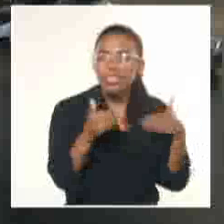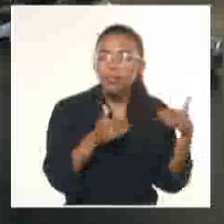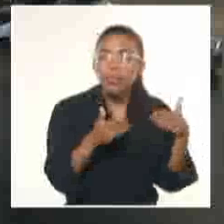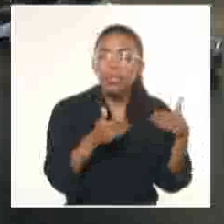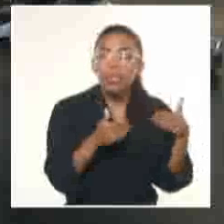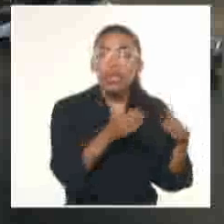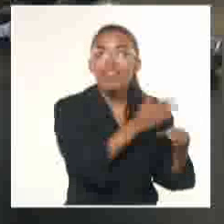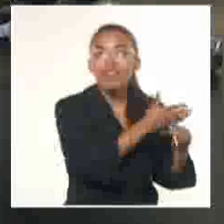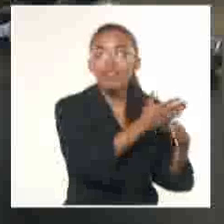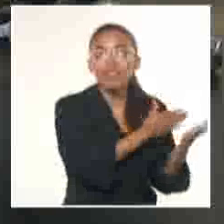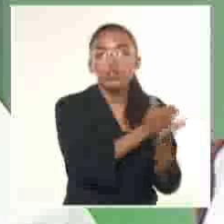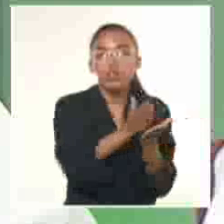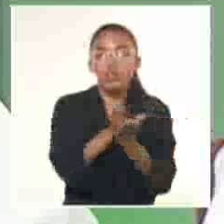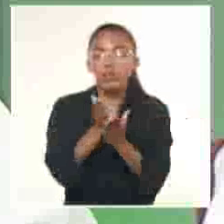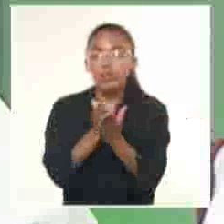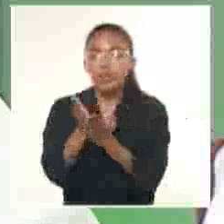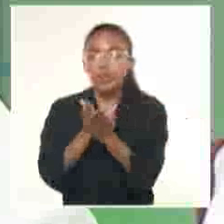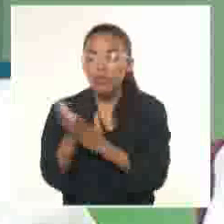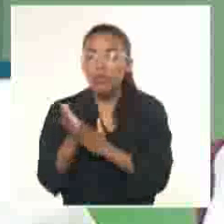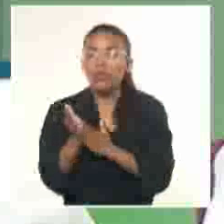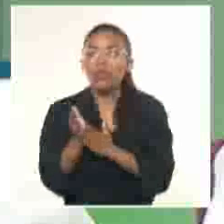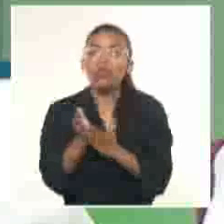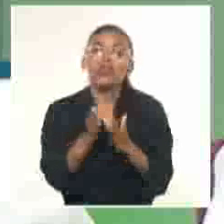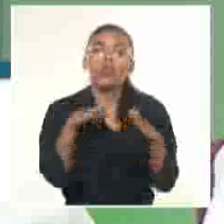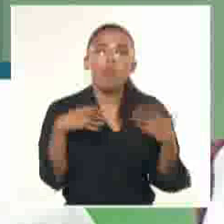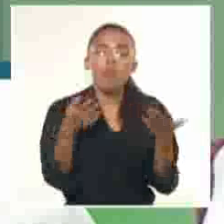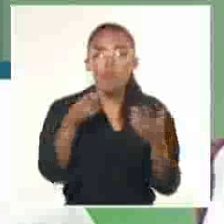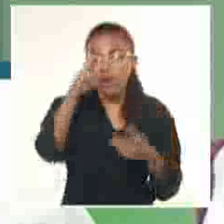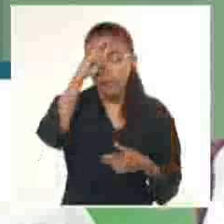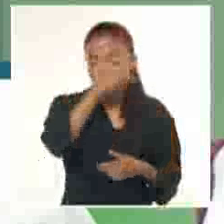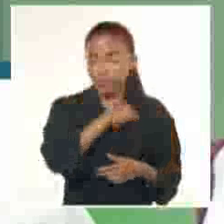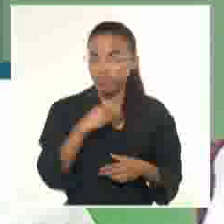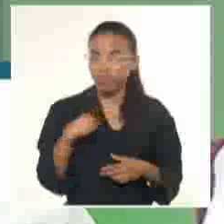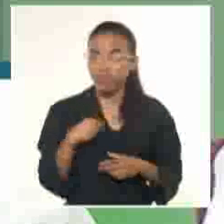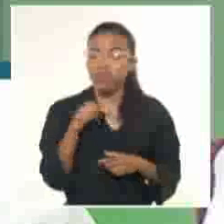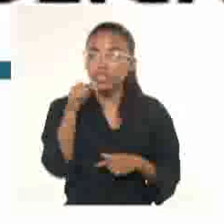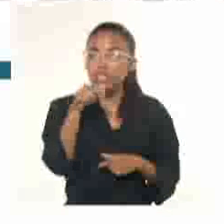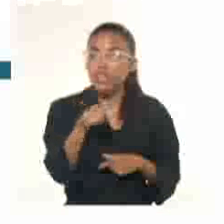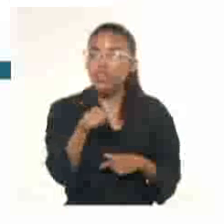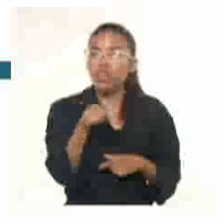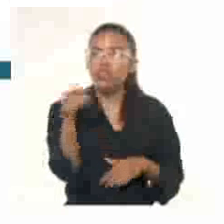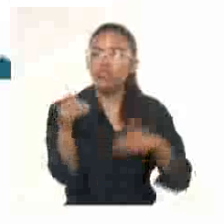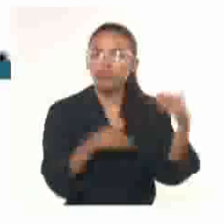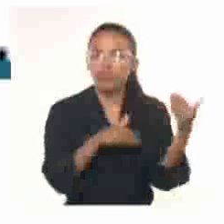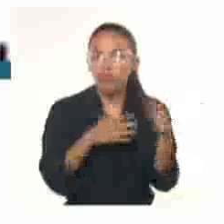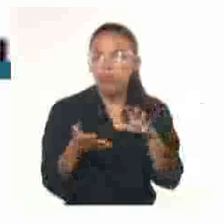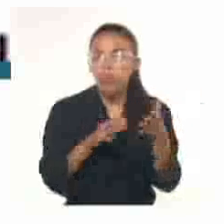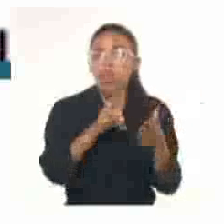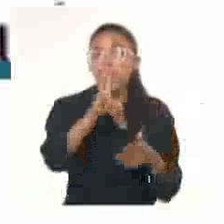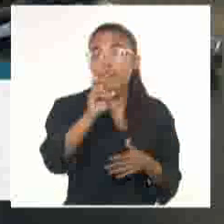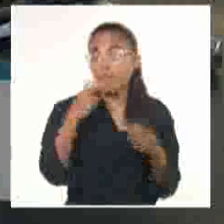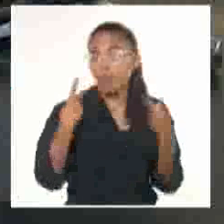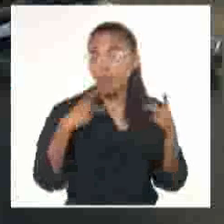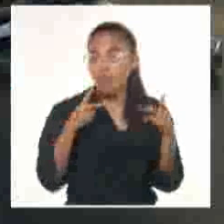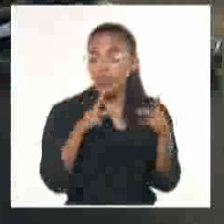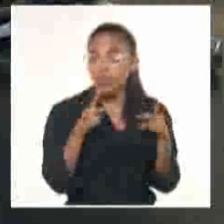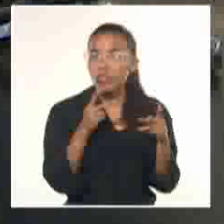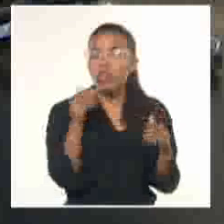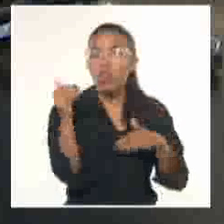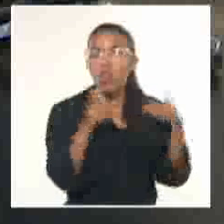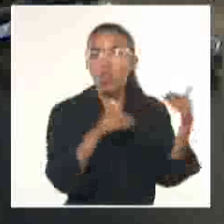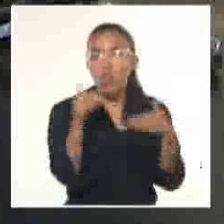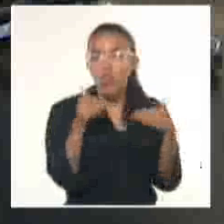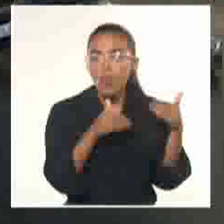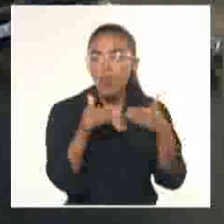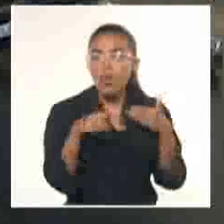los expertos en estos temas. En este paciente precisamente participaron aproximadamente 20 profesionales. Estábamos sugiriendo hacer